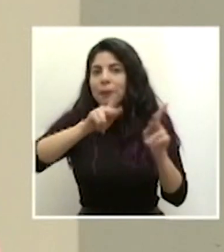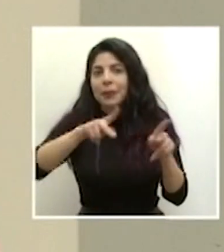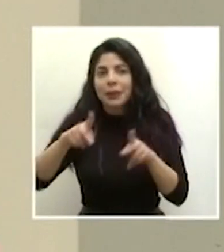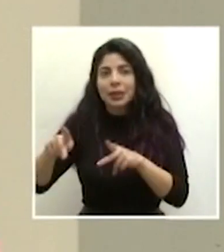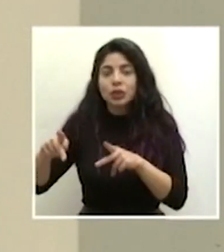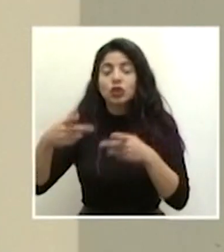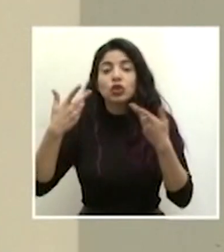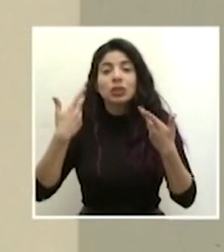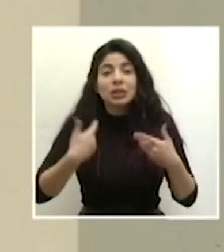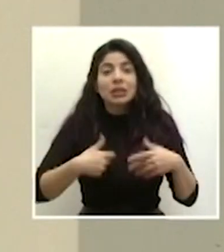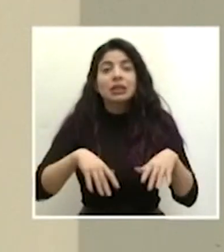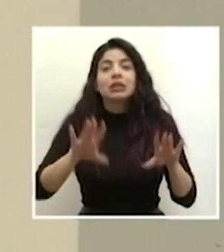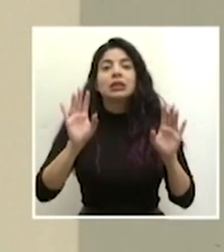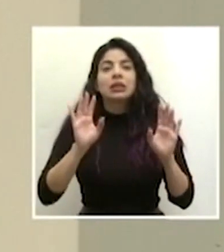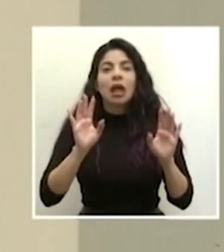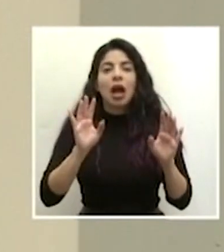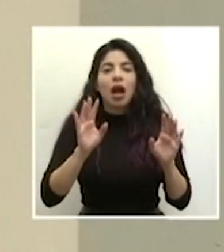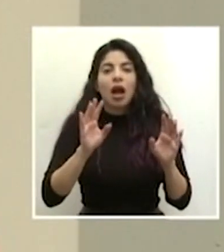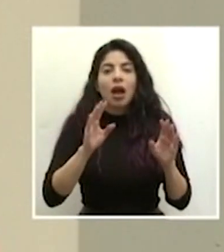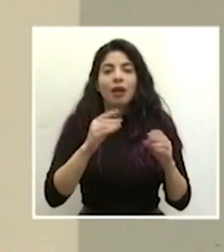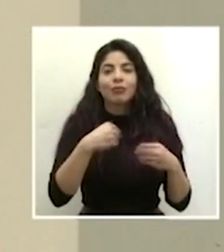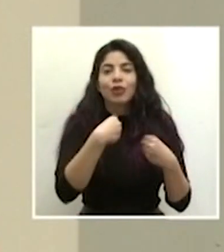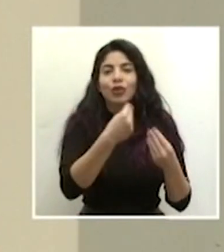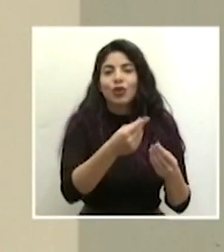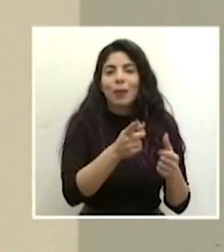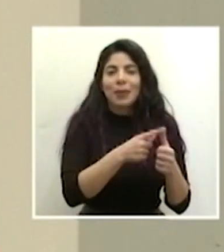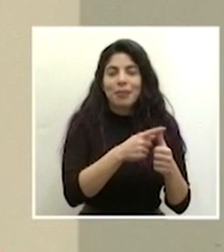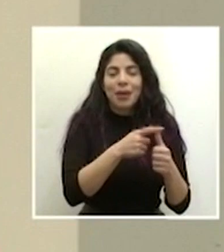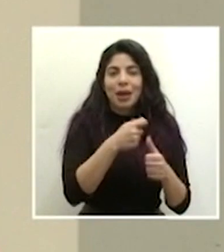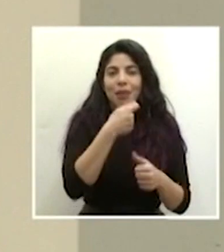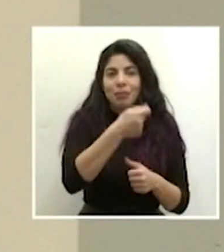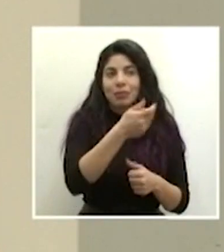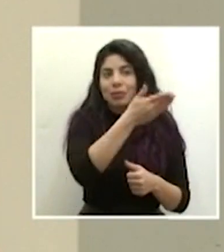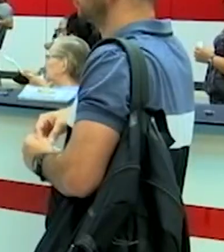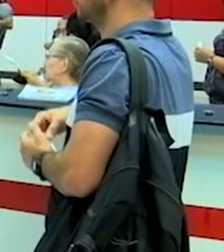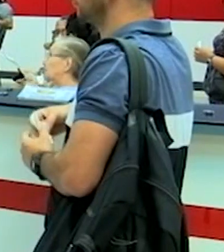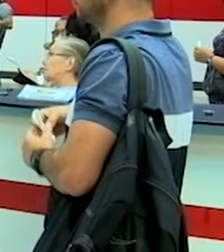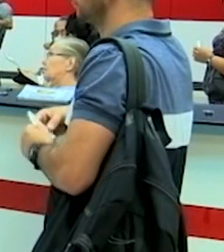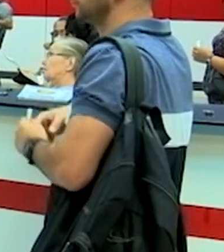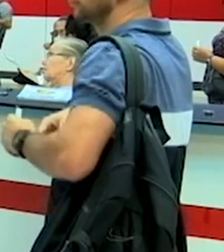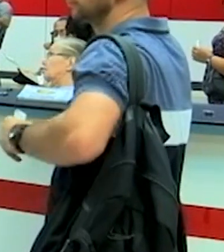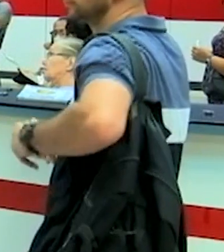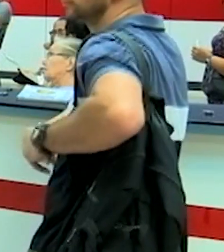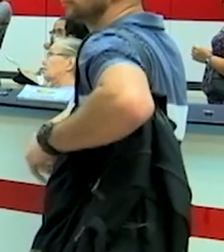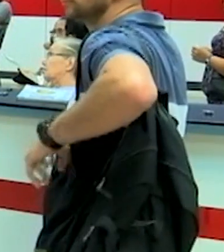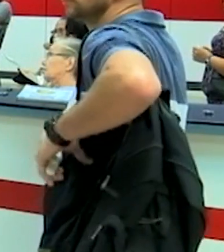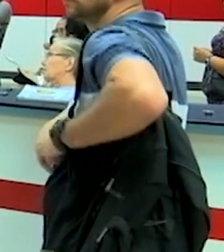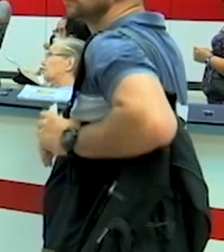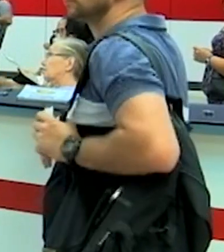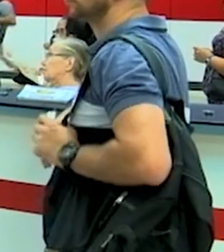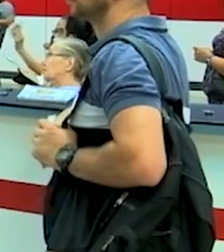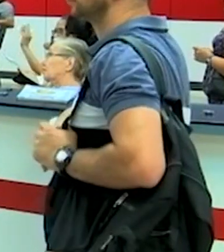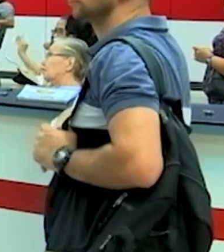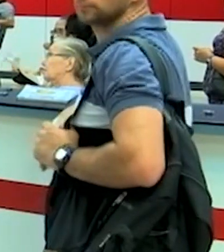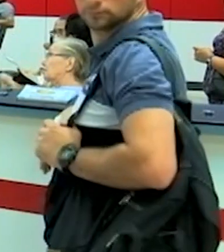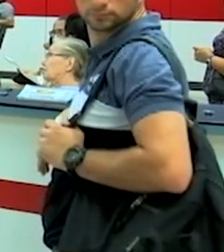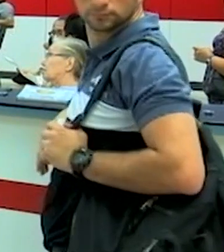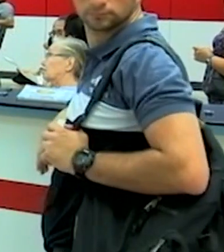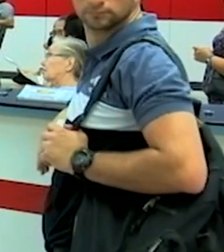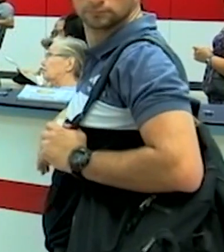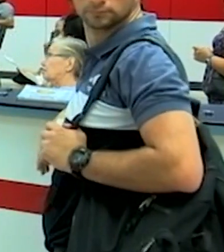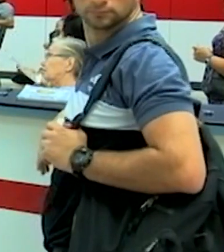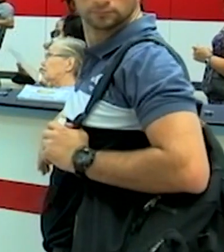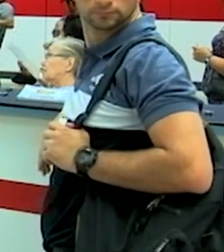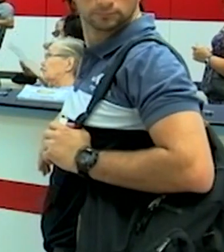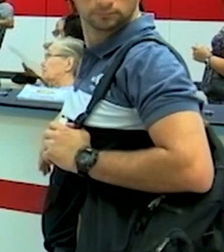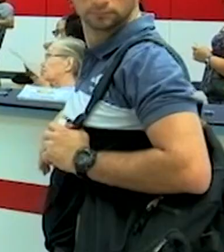ya fueron, a las que ya se les había otorgado una primera instancia el bono Proteger. La jerarca explicó que algunas empresas han